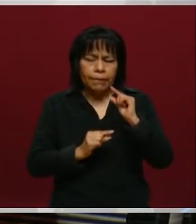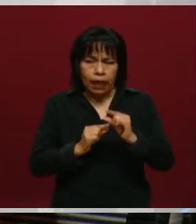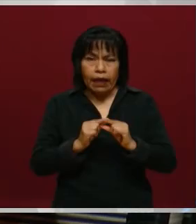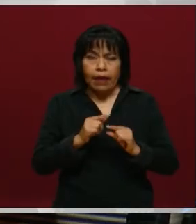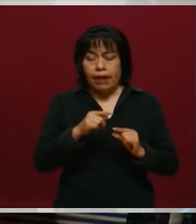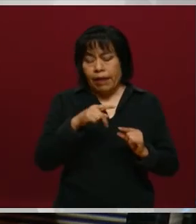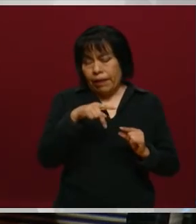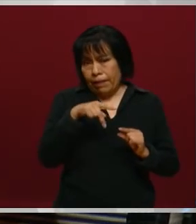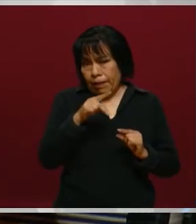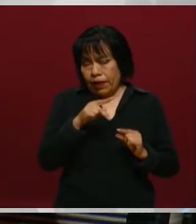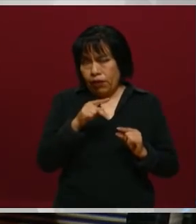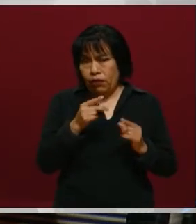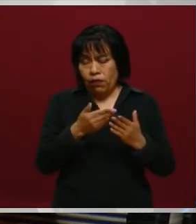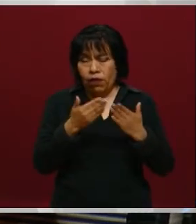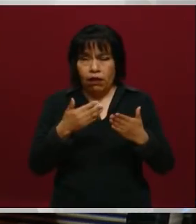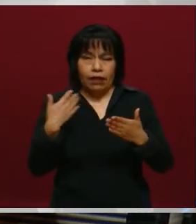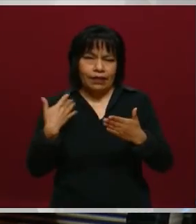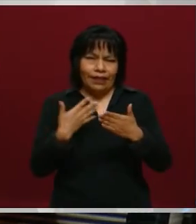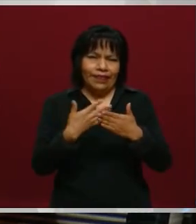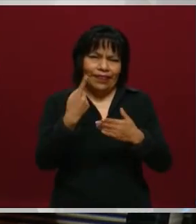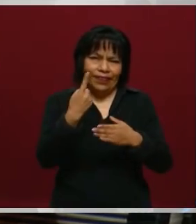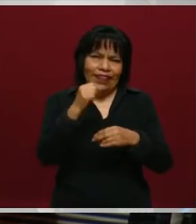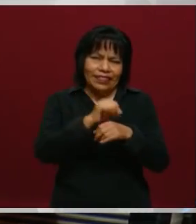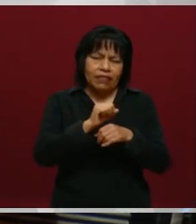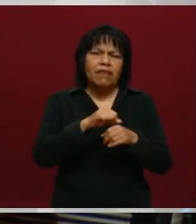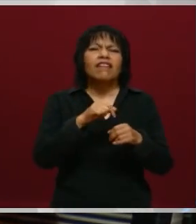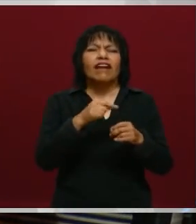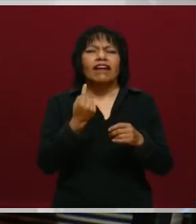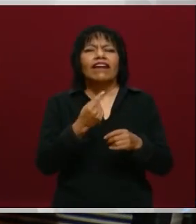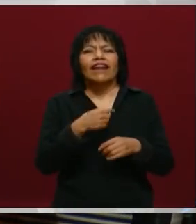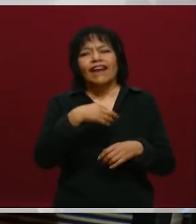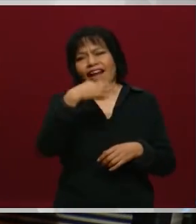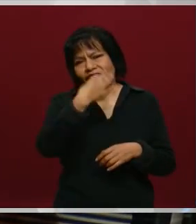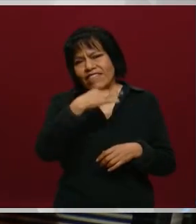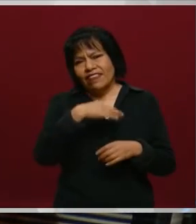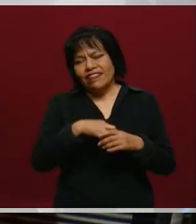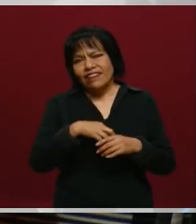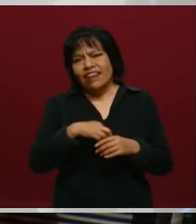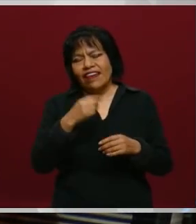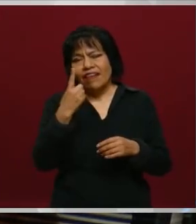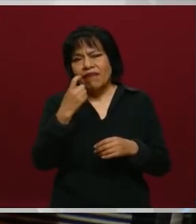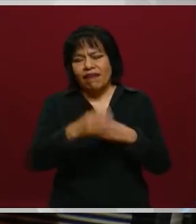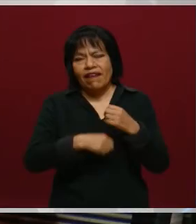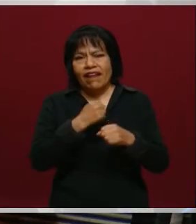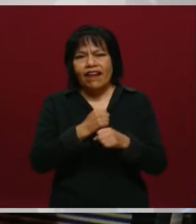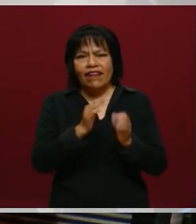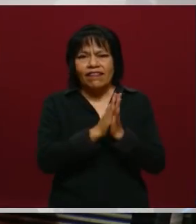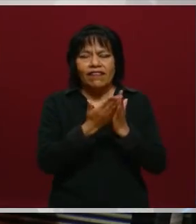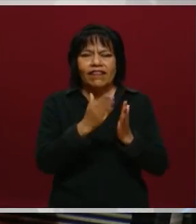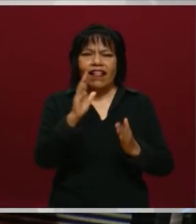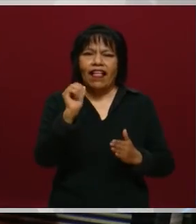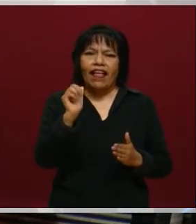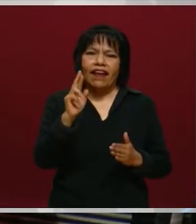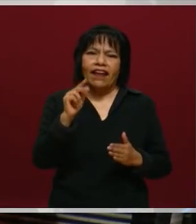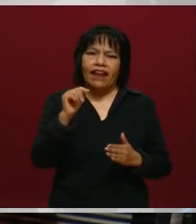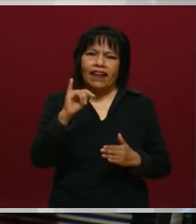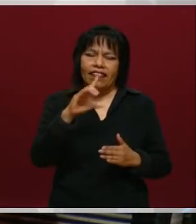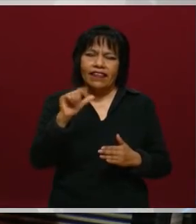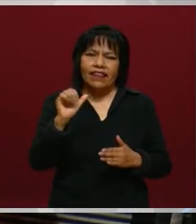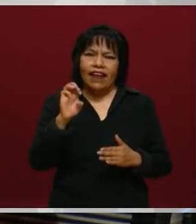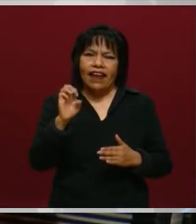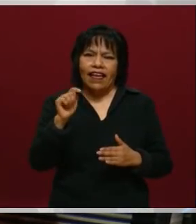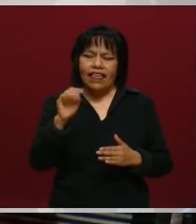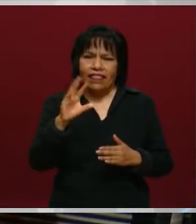paso a la vez que vimos en esta semana es la celebración del primer aniversario de la cartilla ética no corriendo